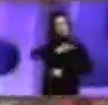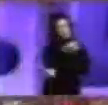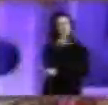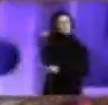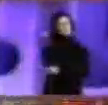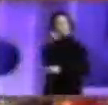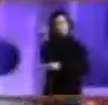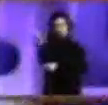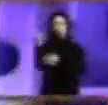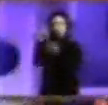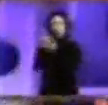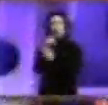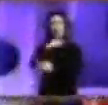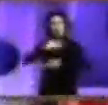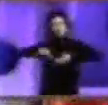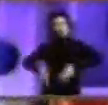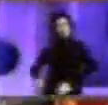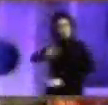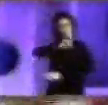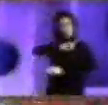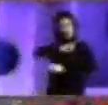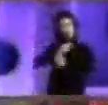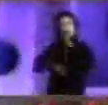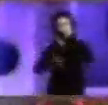Cuando vaya pa'l